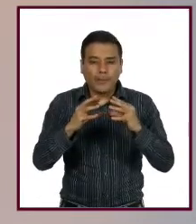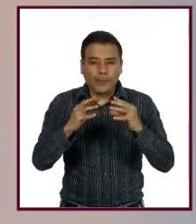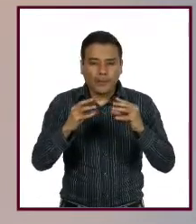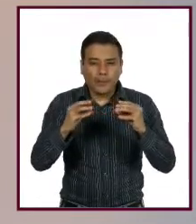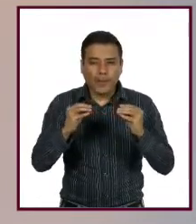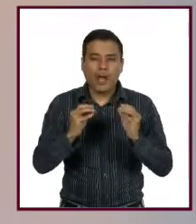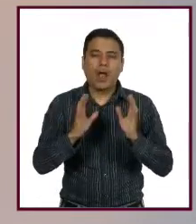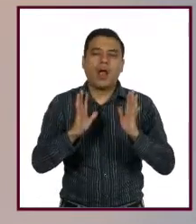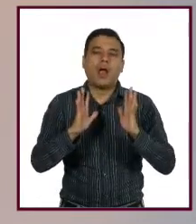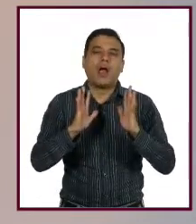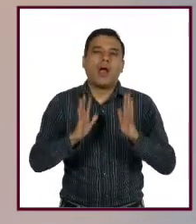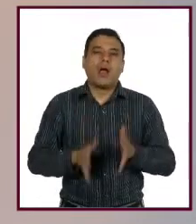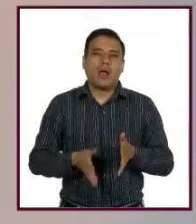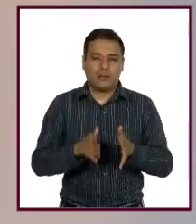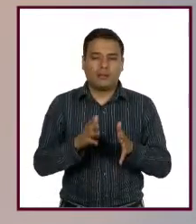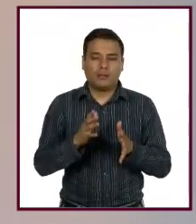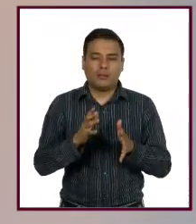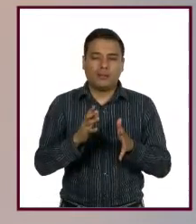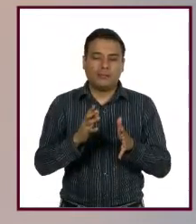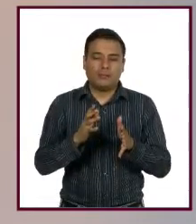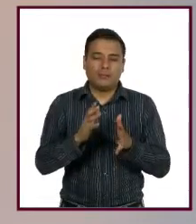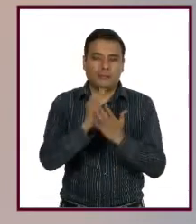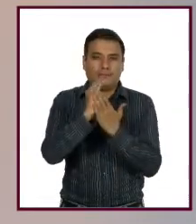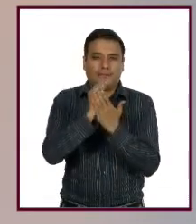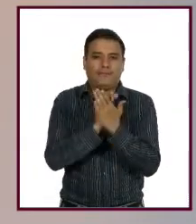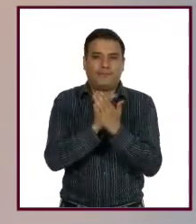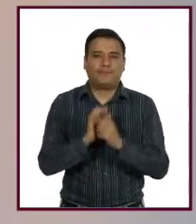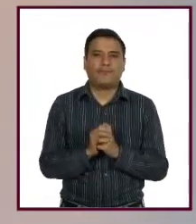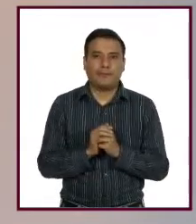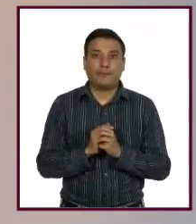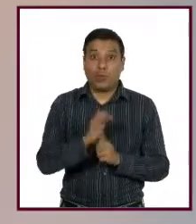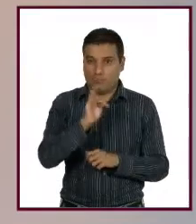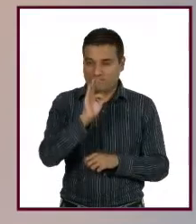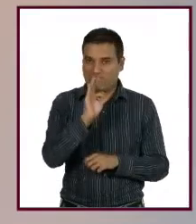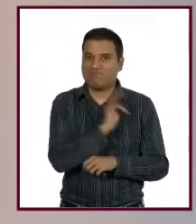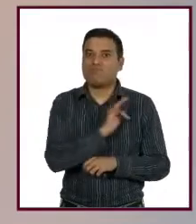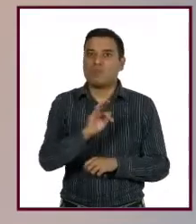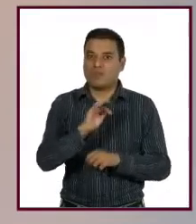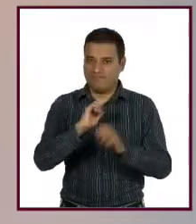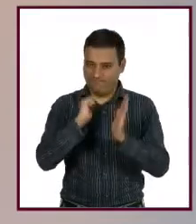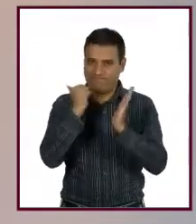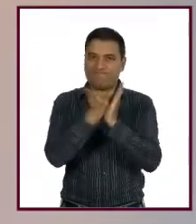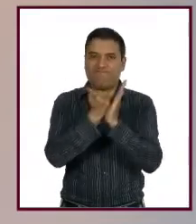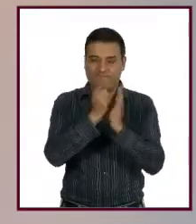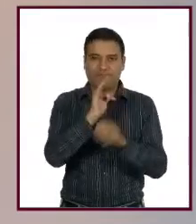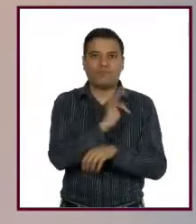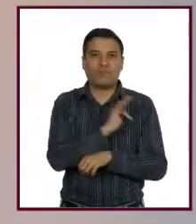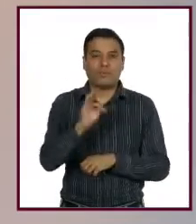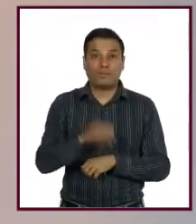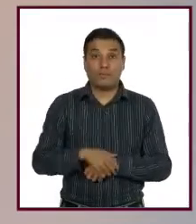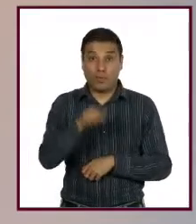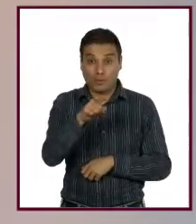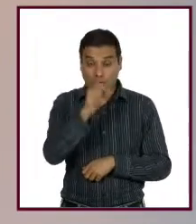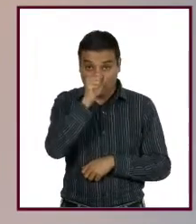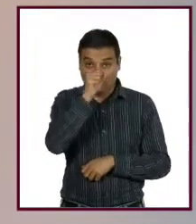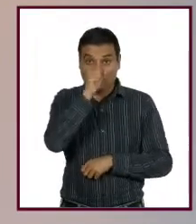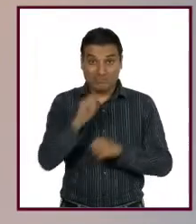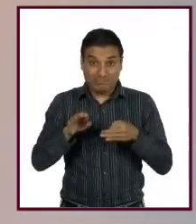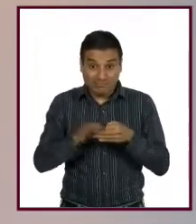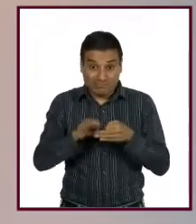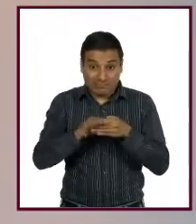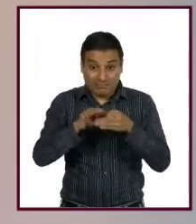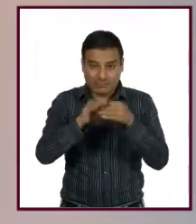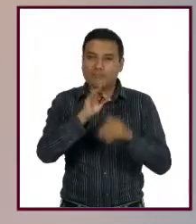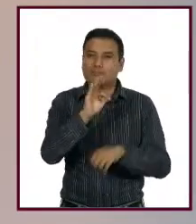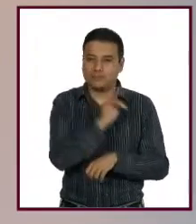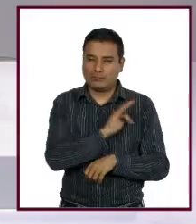deje secuelas y que este tipo de comportamientos se pudieran llegar a prolongar si el consumo es prolongado a través del